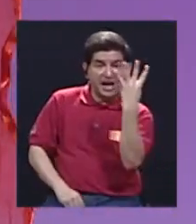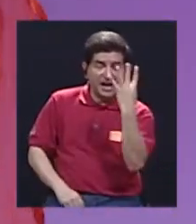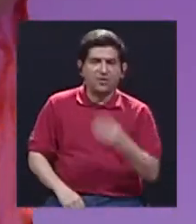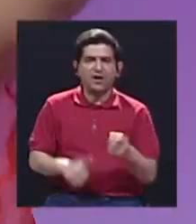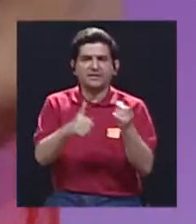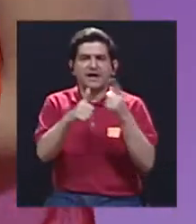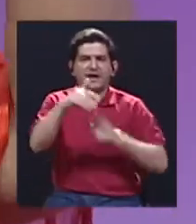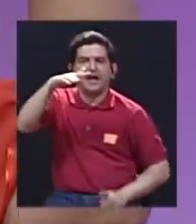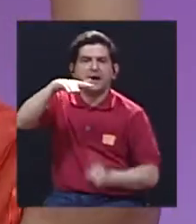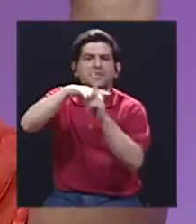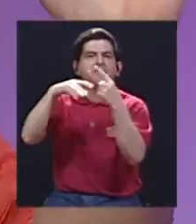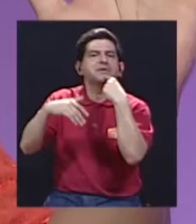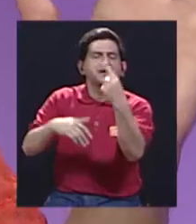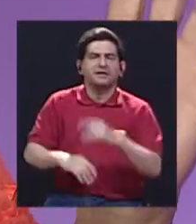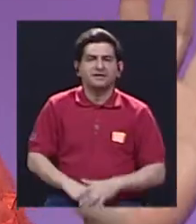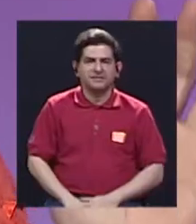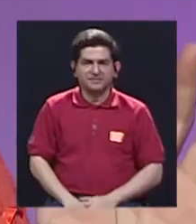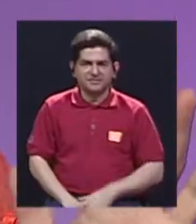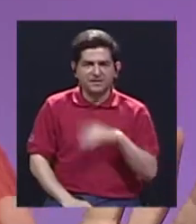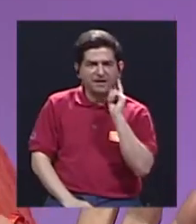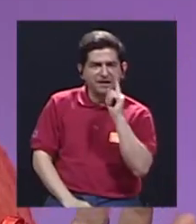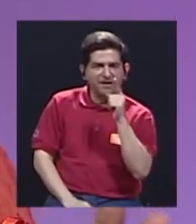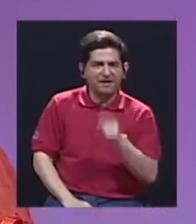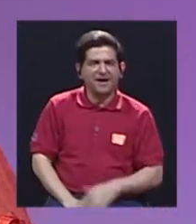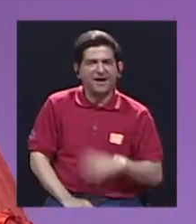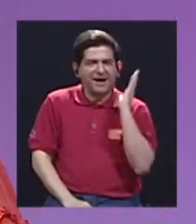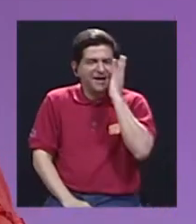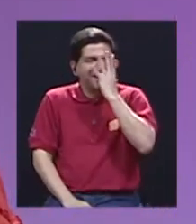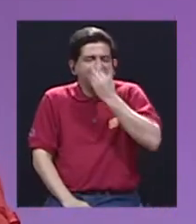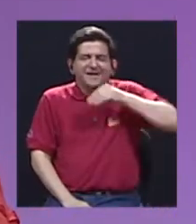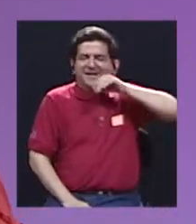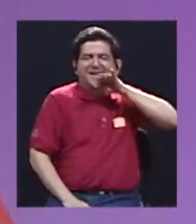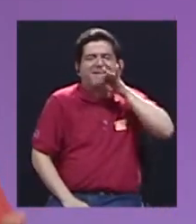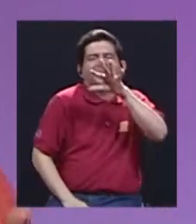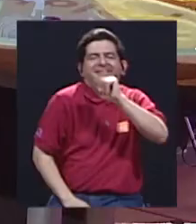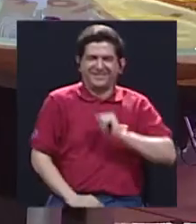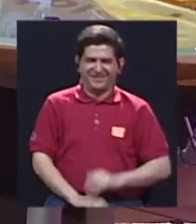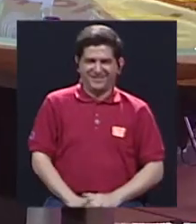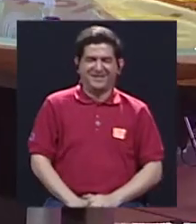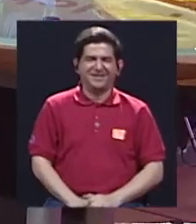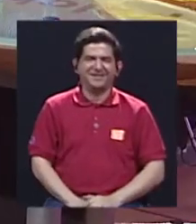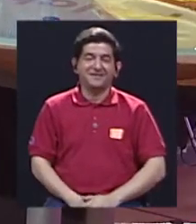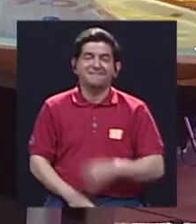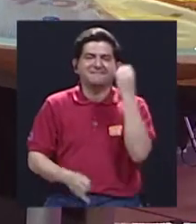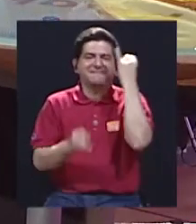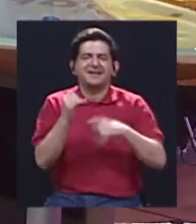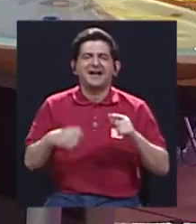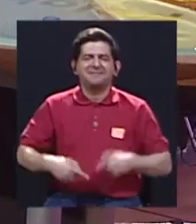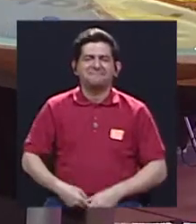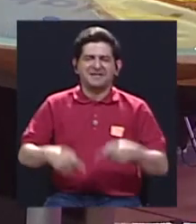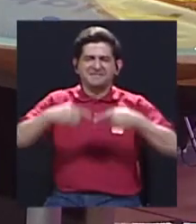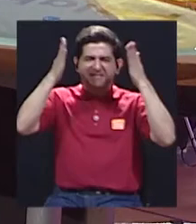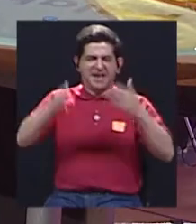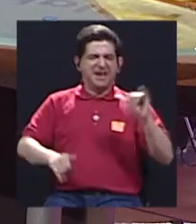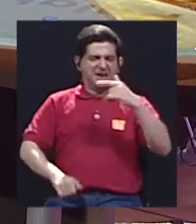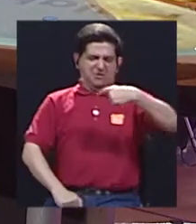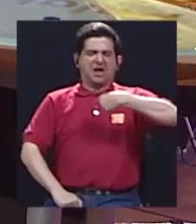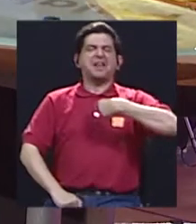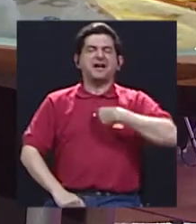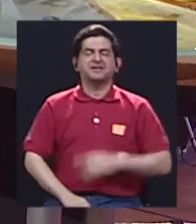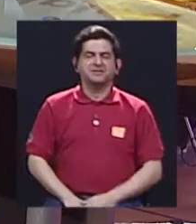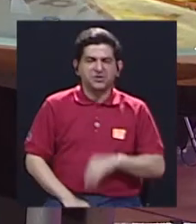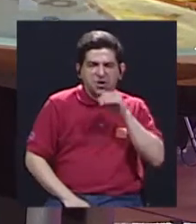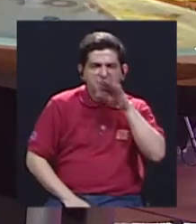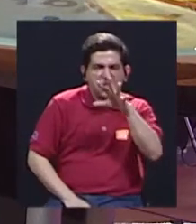de nuevo la primera cabeza el dragón por fin un enemigo de mi tamaño el